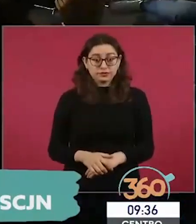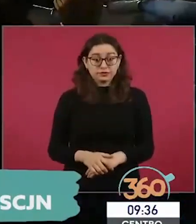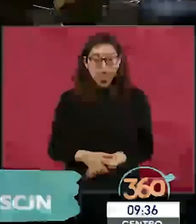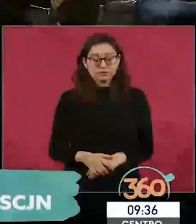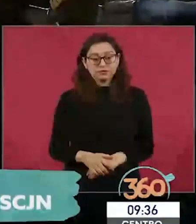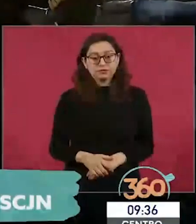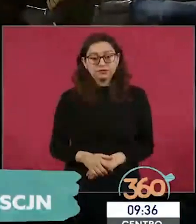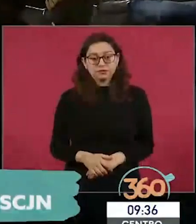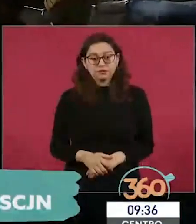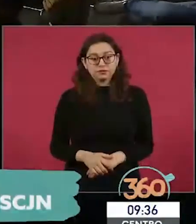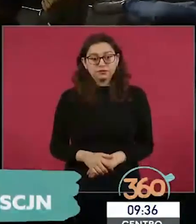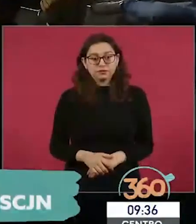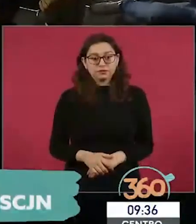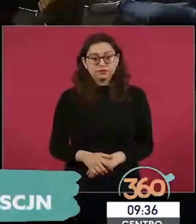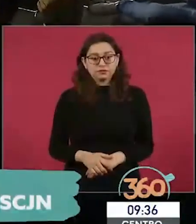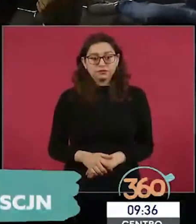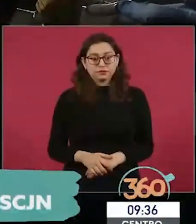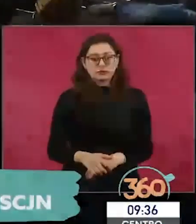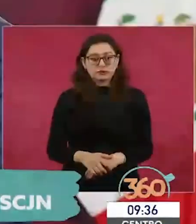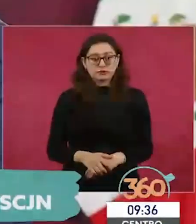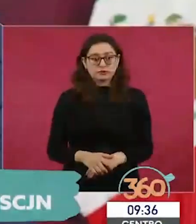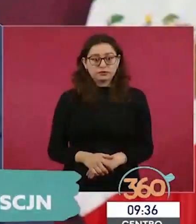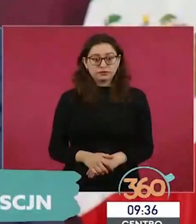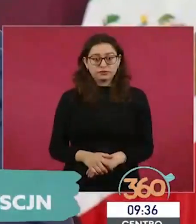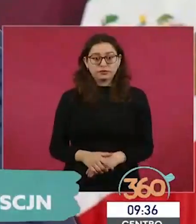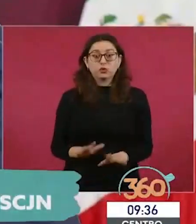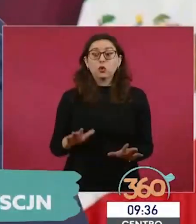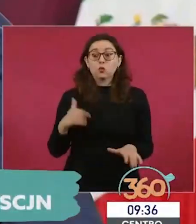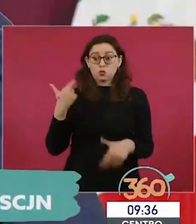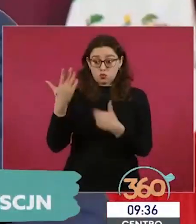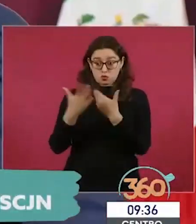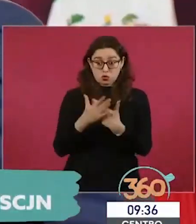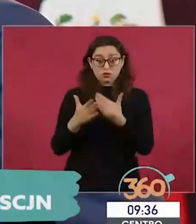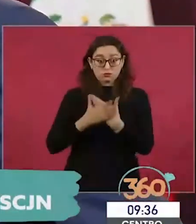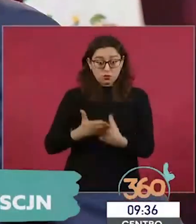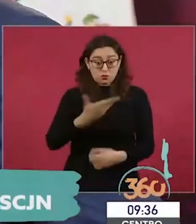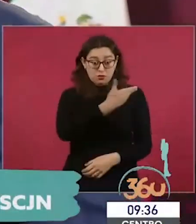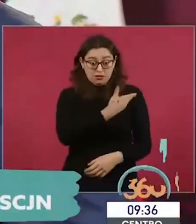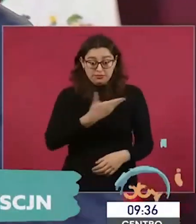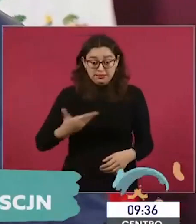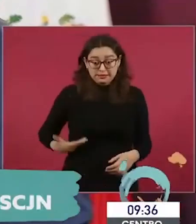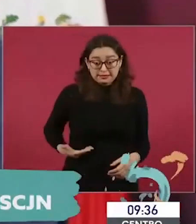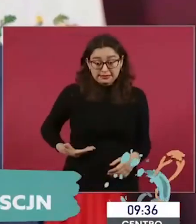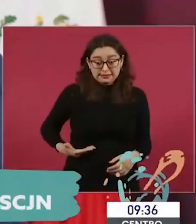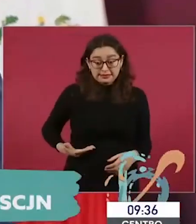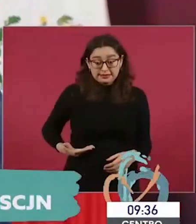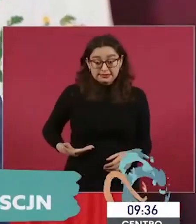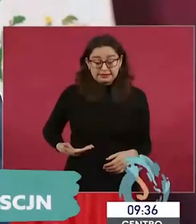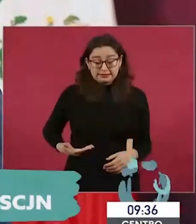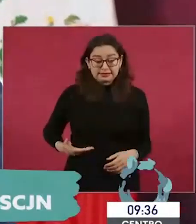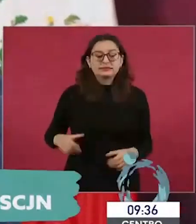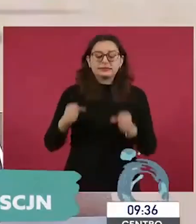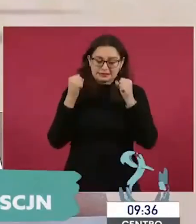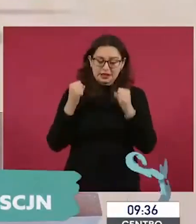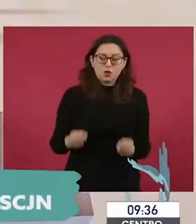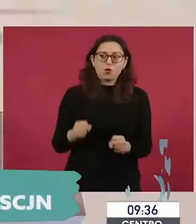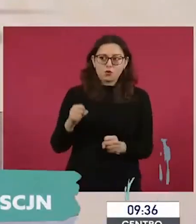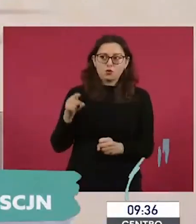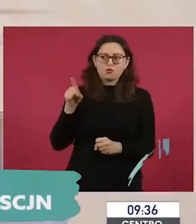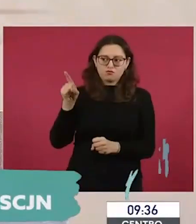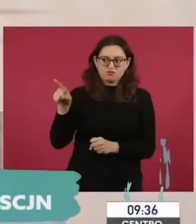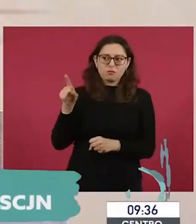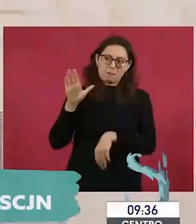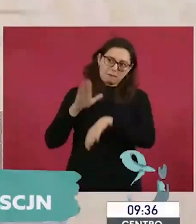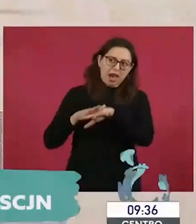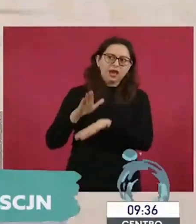a sustituir va a promover más mujeres para La Corte y van a llegar